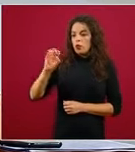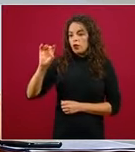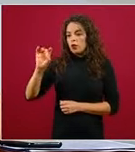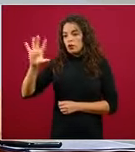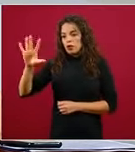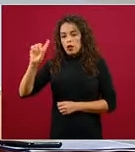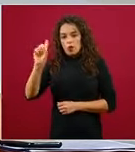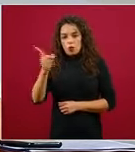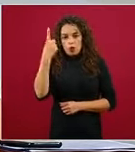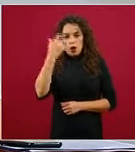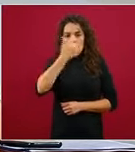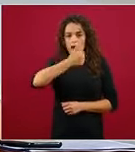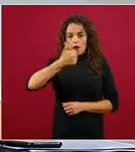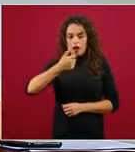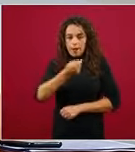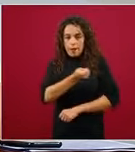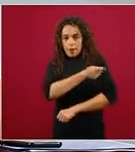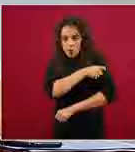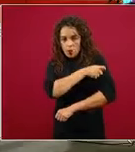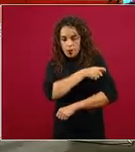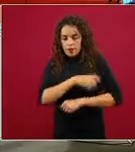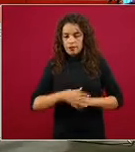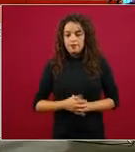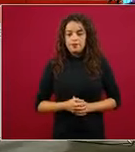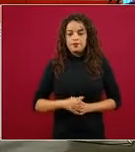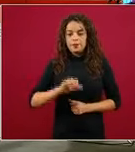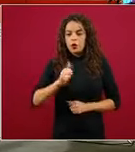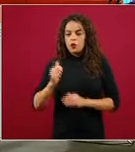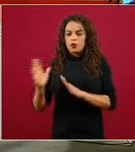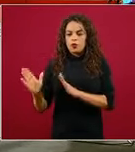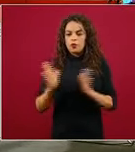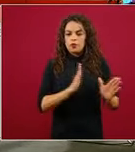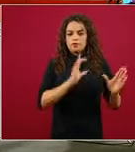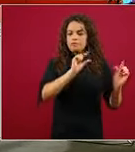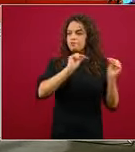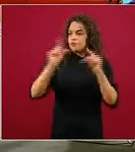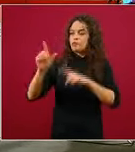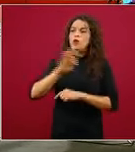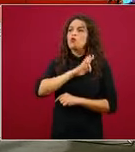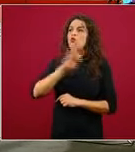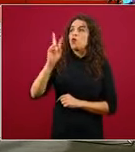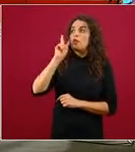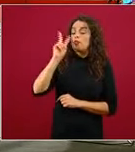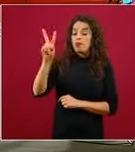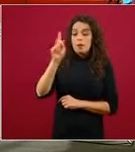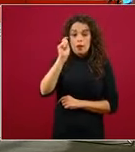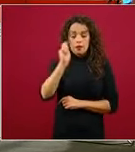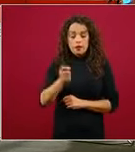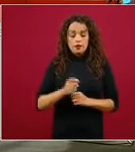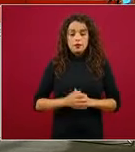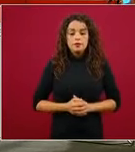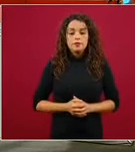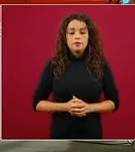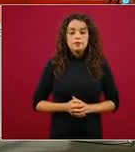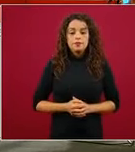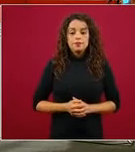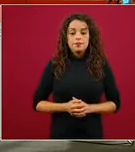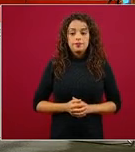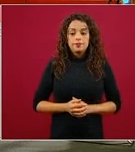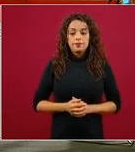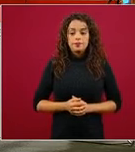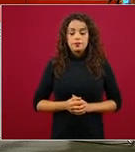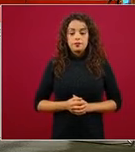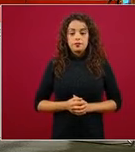cada dosis. En la siguiente, por favor, vemos también cómo el portafolio